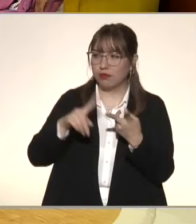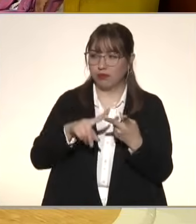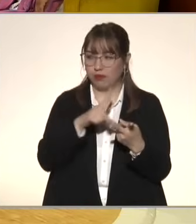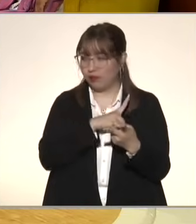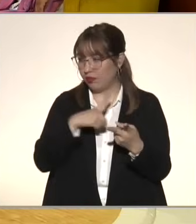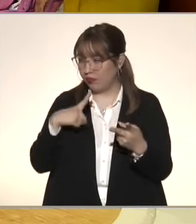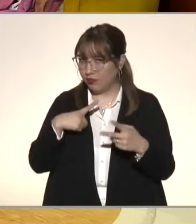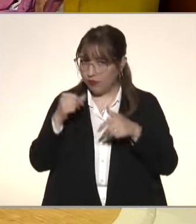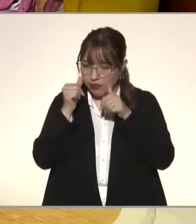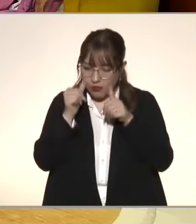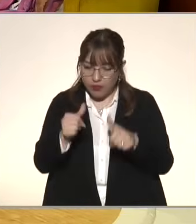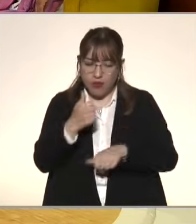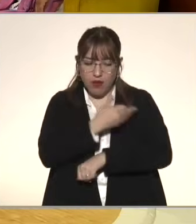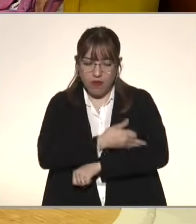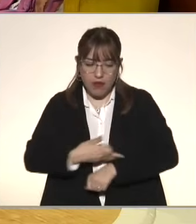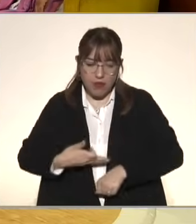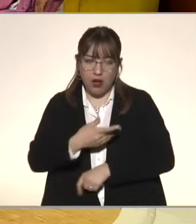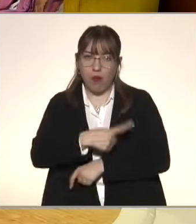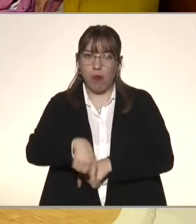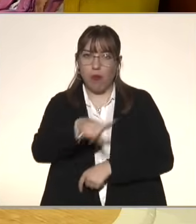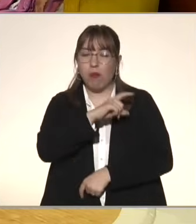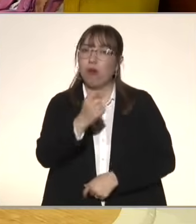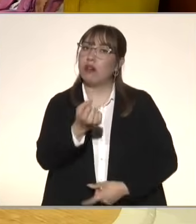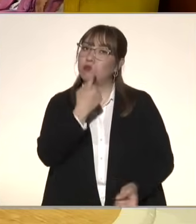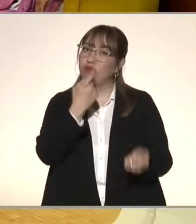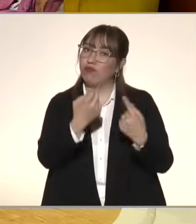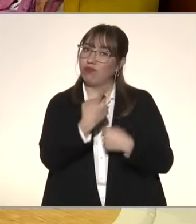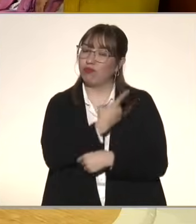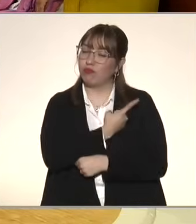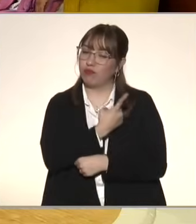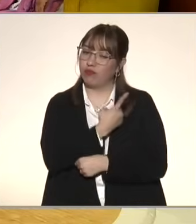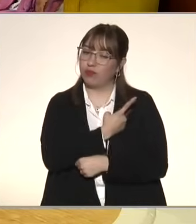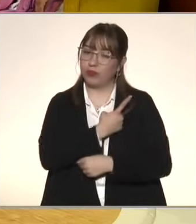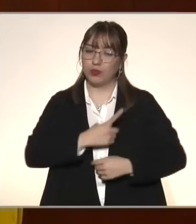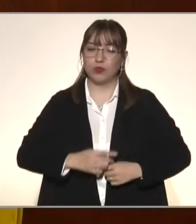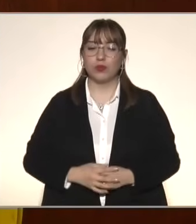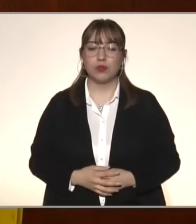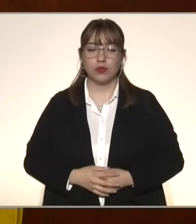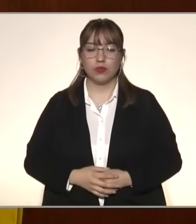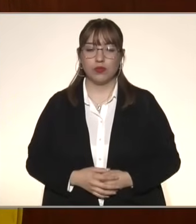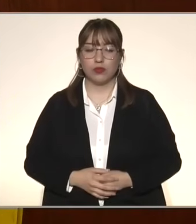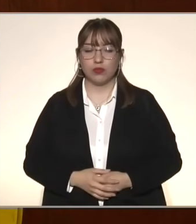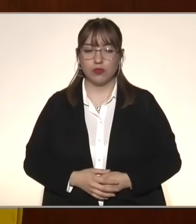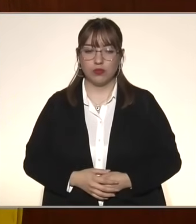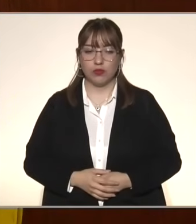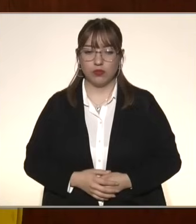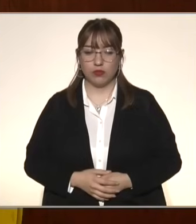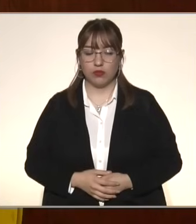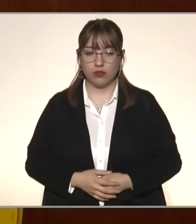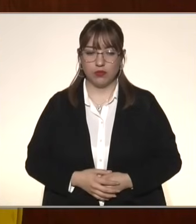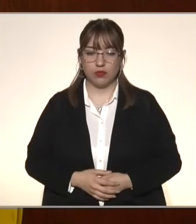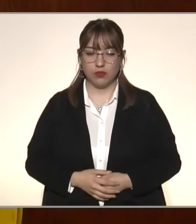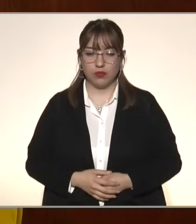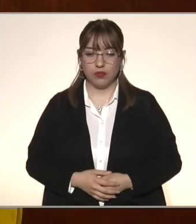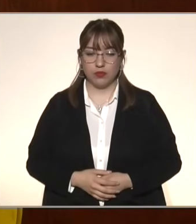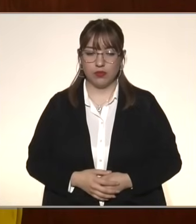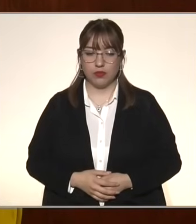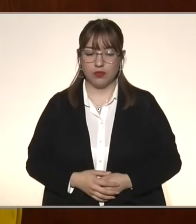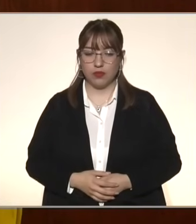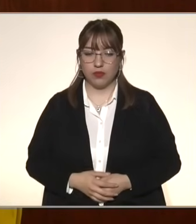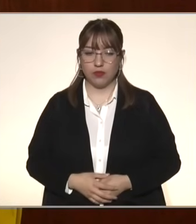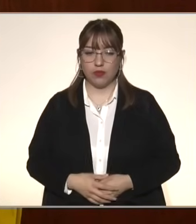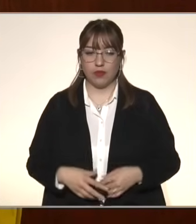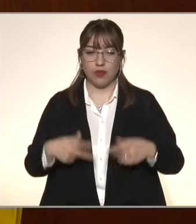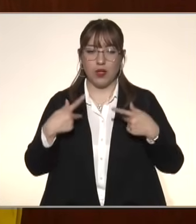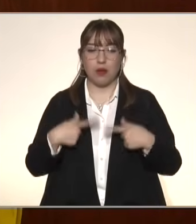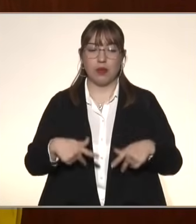que dejamos solos, ¿no? También es una temporada que nos han dicho mucho eso. Que hay personas que pues dicen,